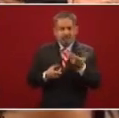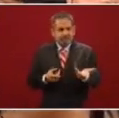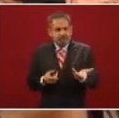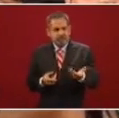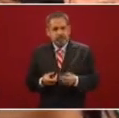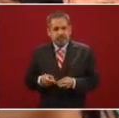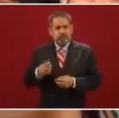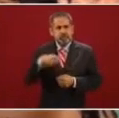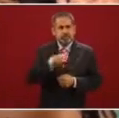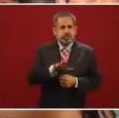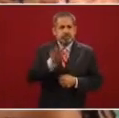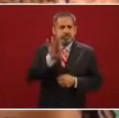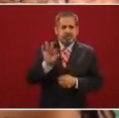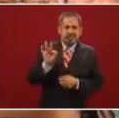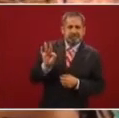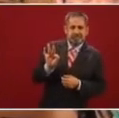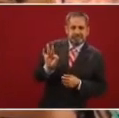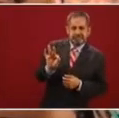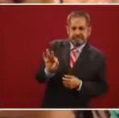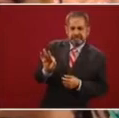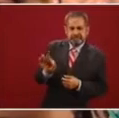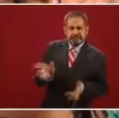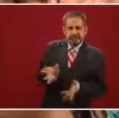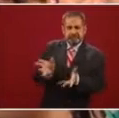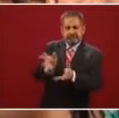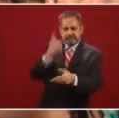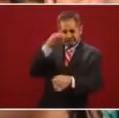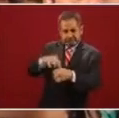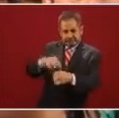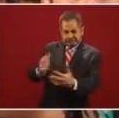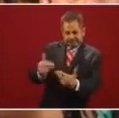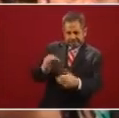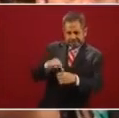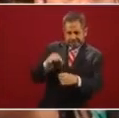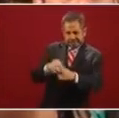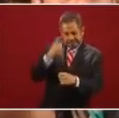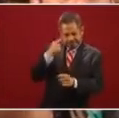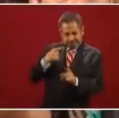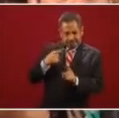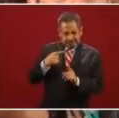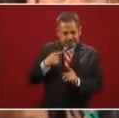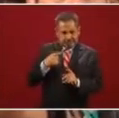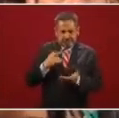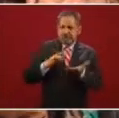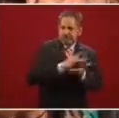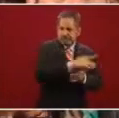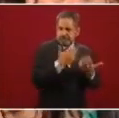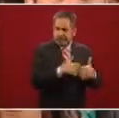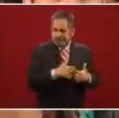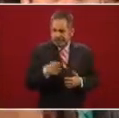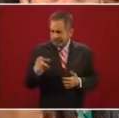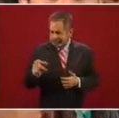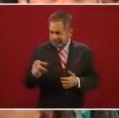Ustedes están induciendo a la gente a votar en favor de la empresa